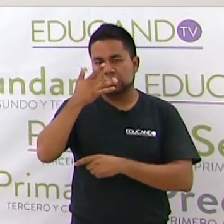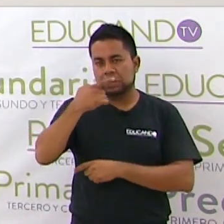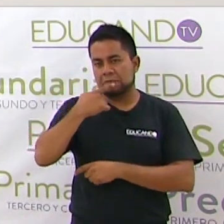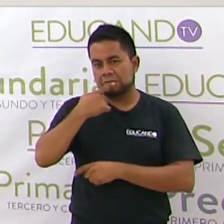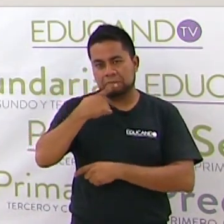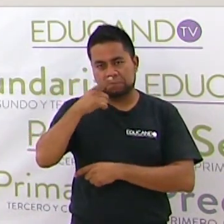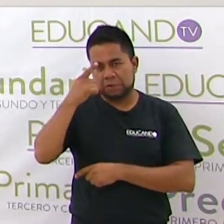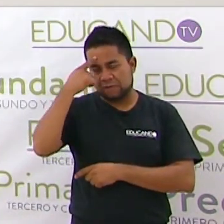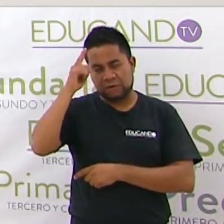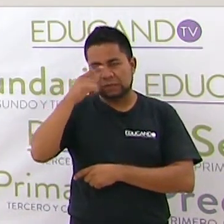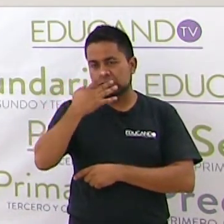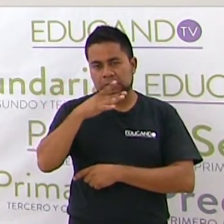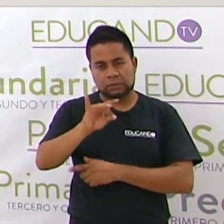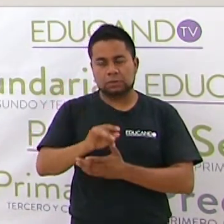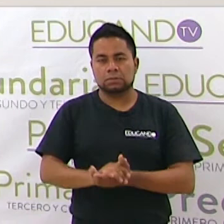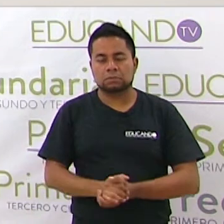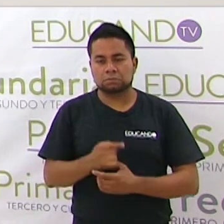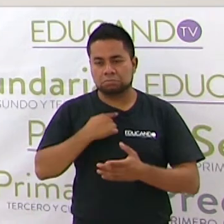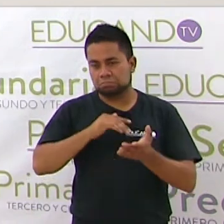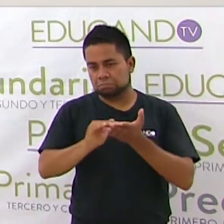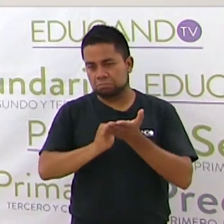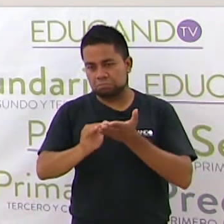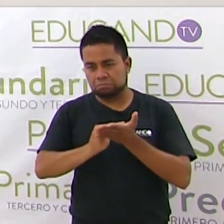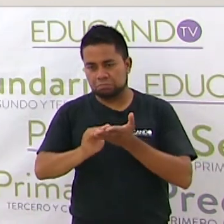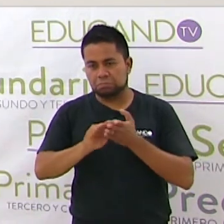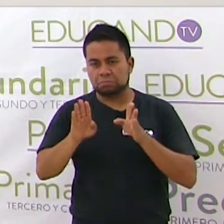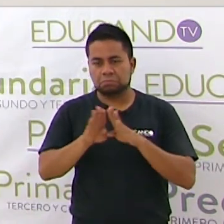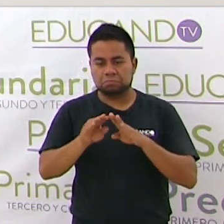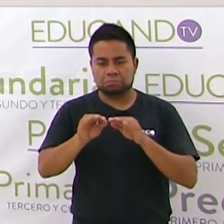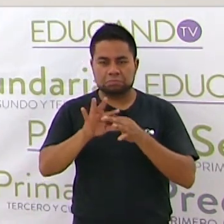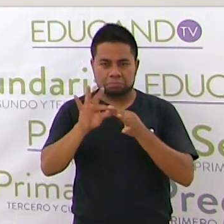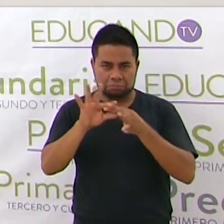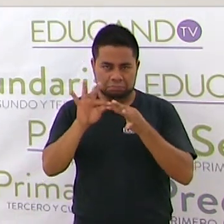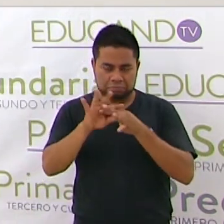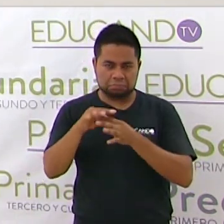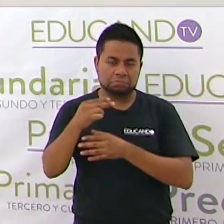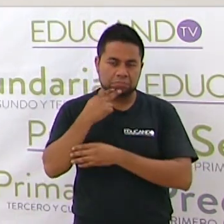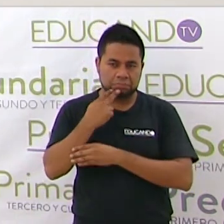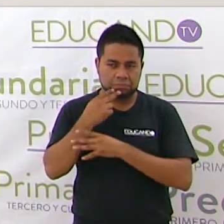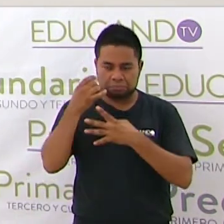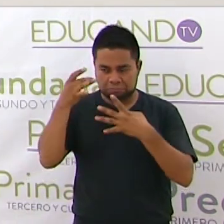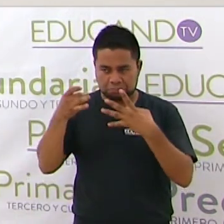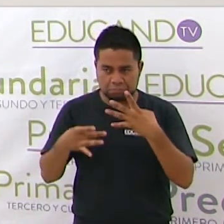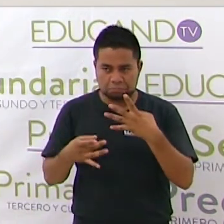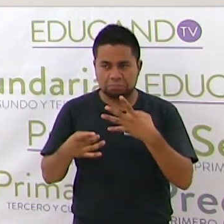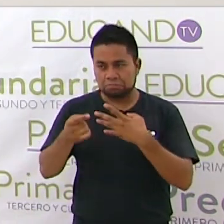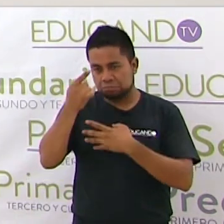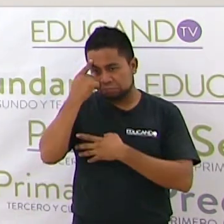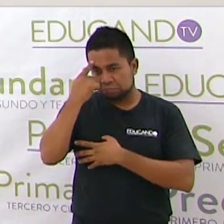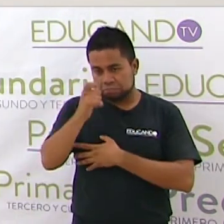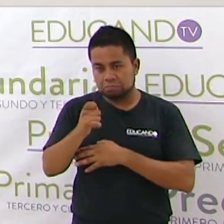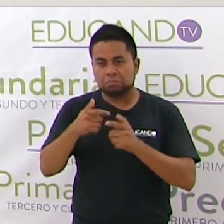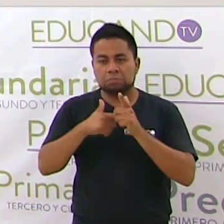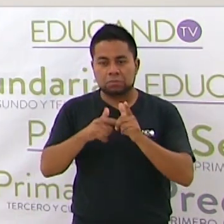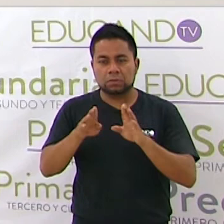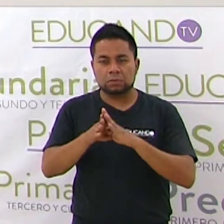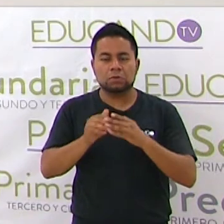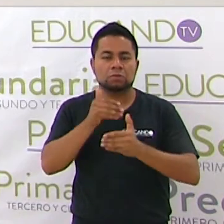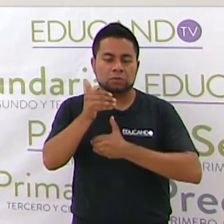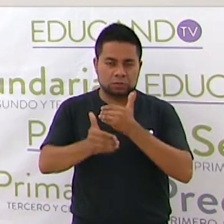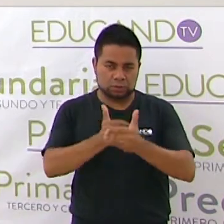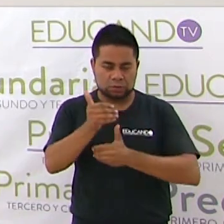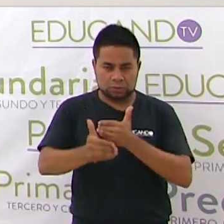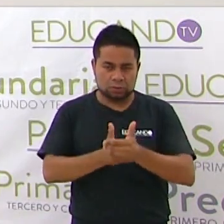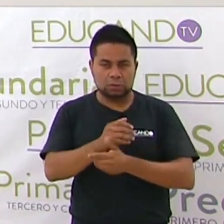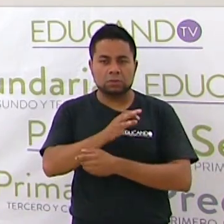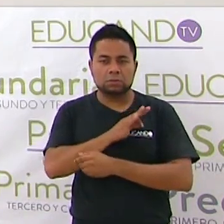Bien, voy a borrar ya todos estos datos. Estas son las operaciones que estuvimos utilizando para seguir un procedimiento